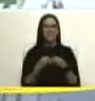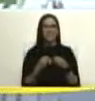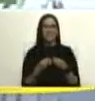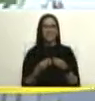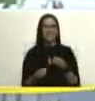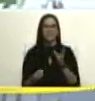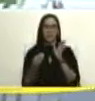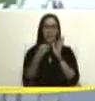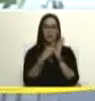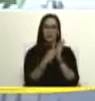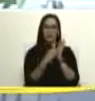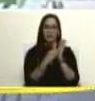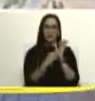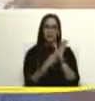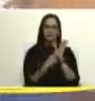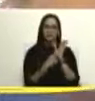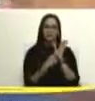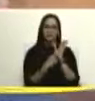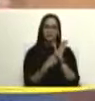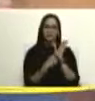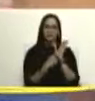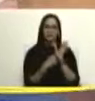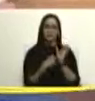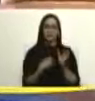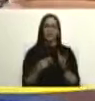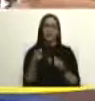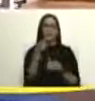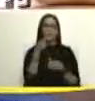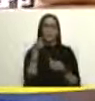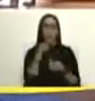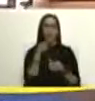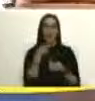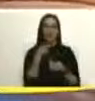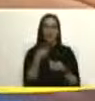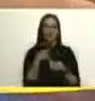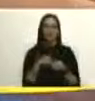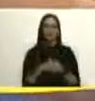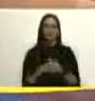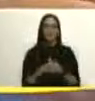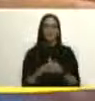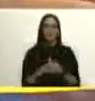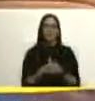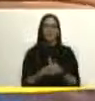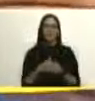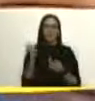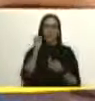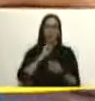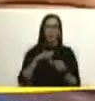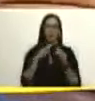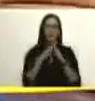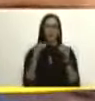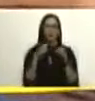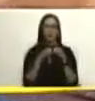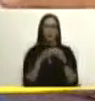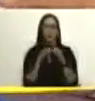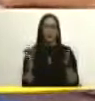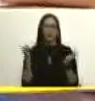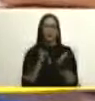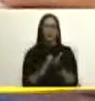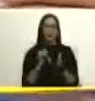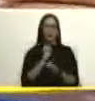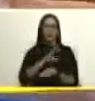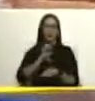Ajá, sería el canal. Nosotros seguimos... Buscas acá el canal... Y se lo mandas a todos tus grupos de WhatsApp, a